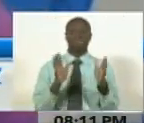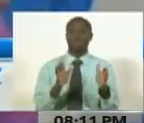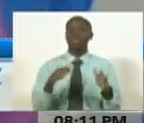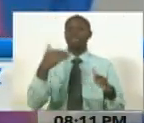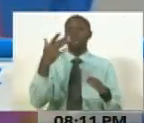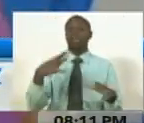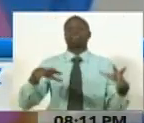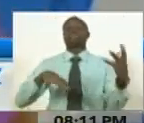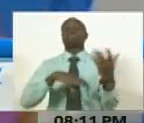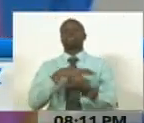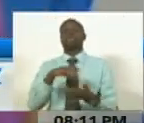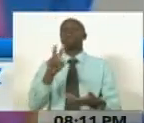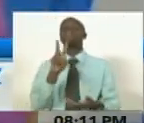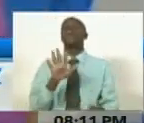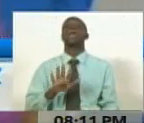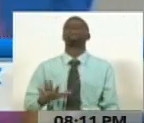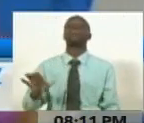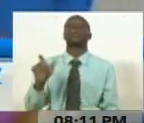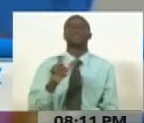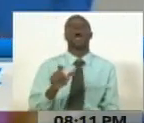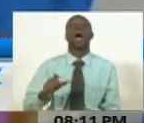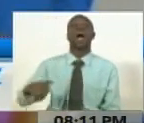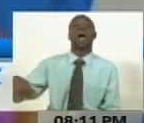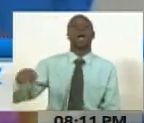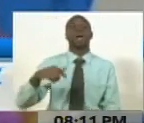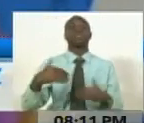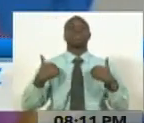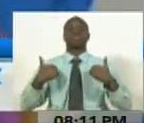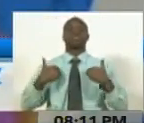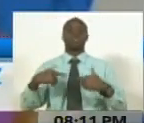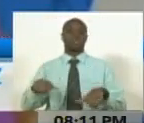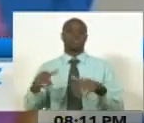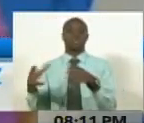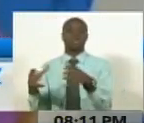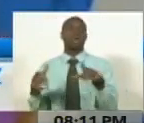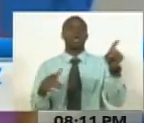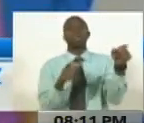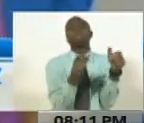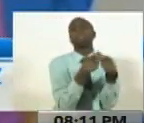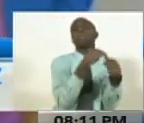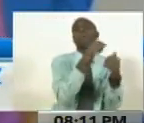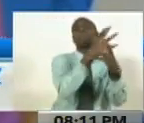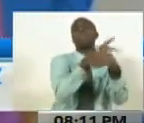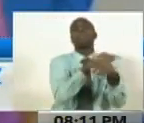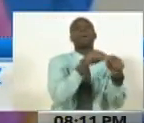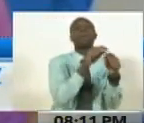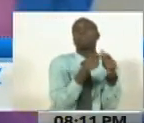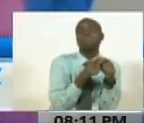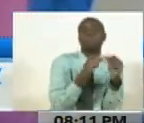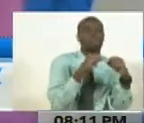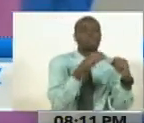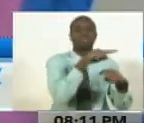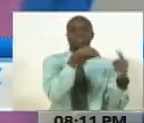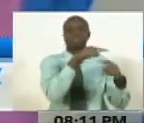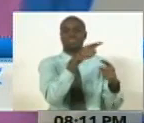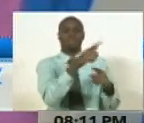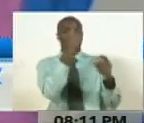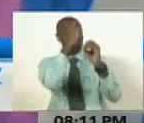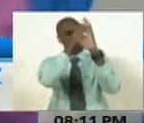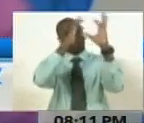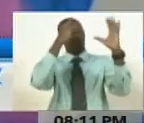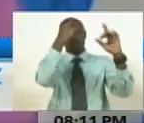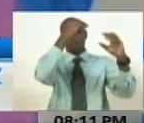modelo venezolano, les desagrada el grupo minoritario de país celeste, política e